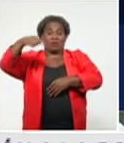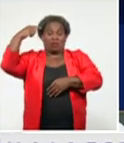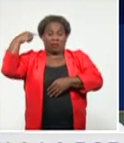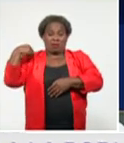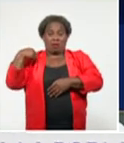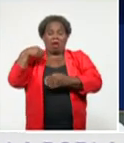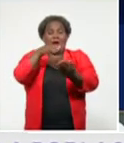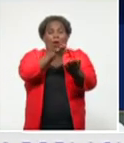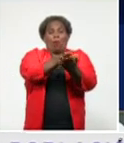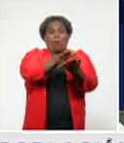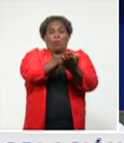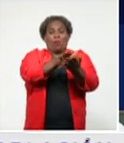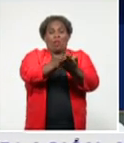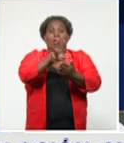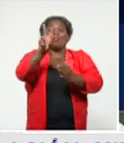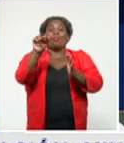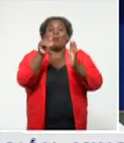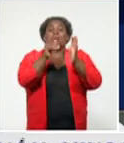acumulan